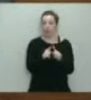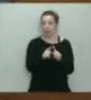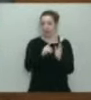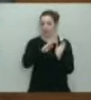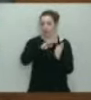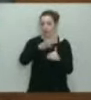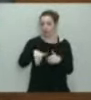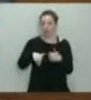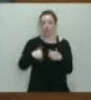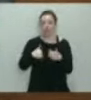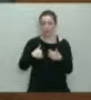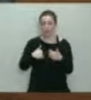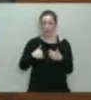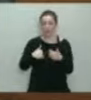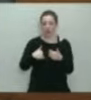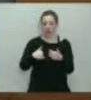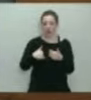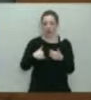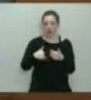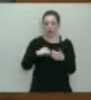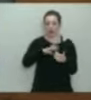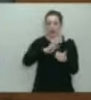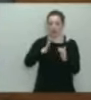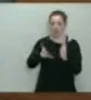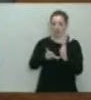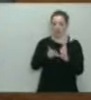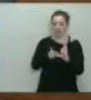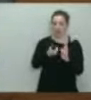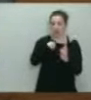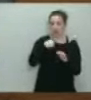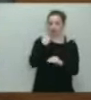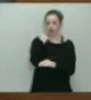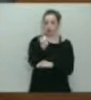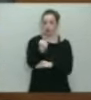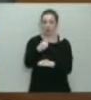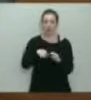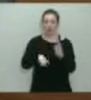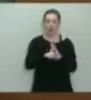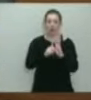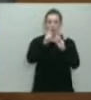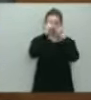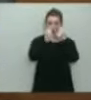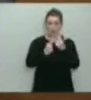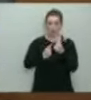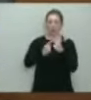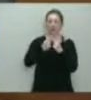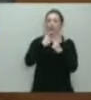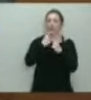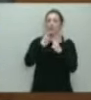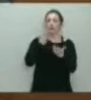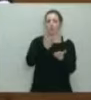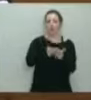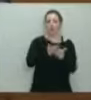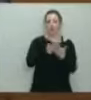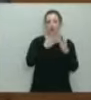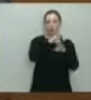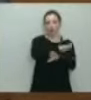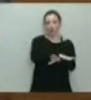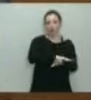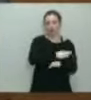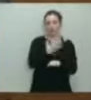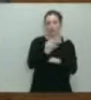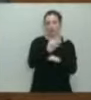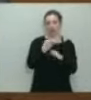en concreto la disposición final quinta, que nosotros apoyamos en aquella ley de presupuestos, en la cual se instaba al Gobierno a que en el